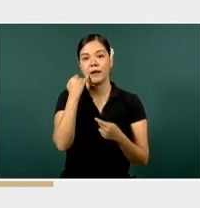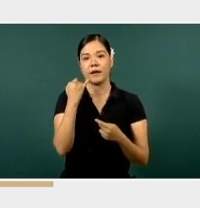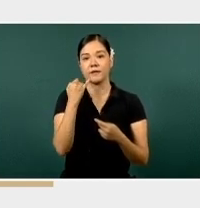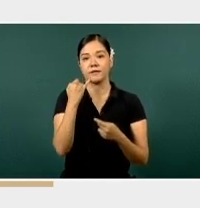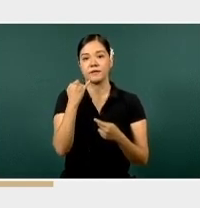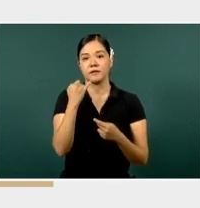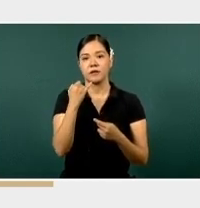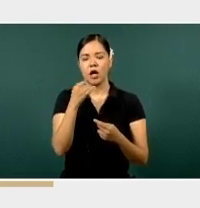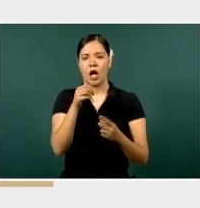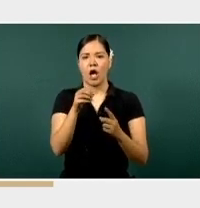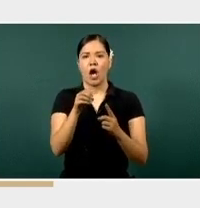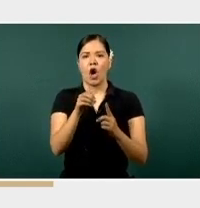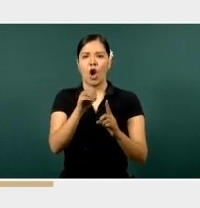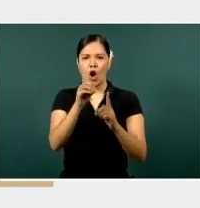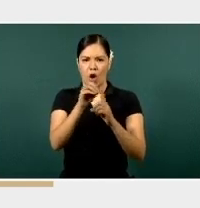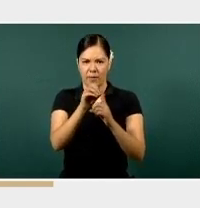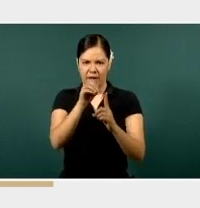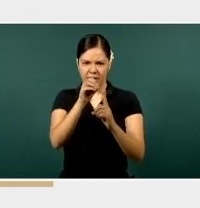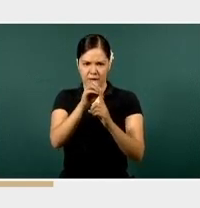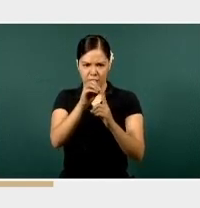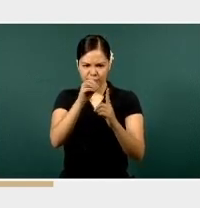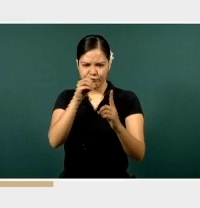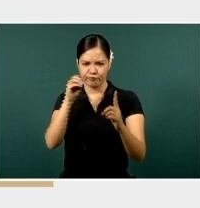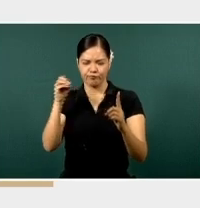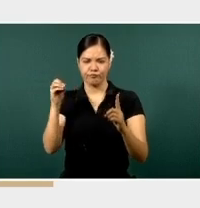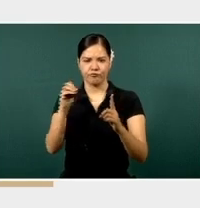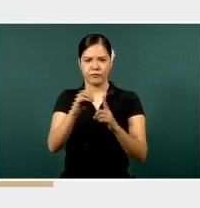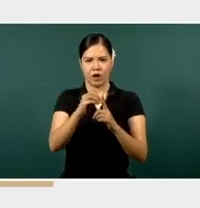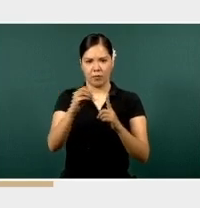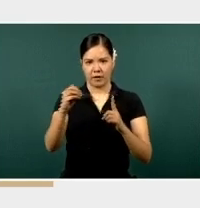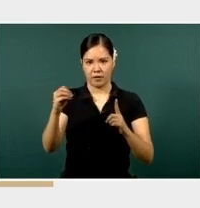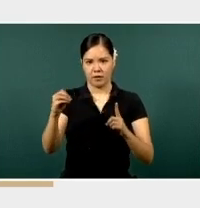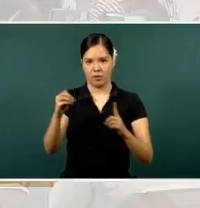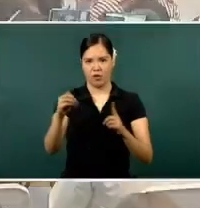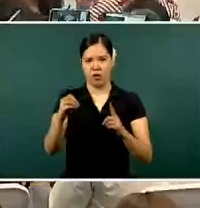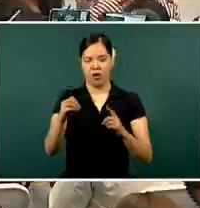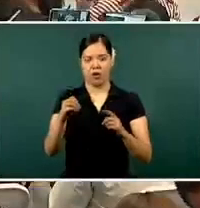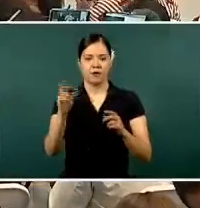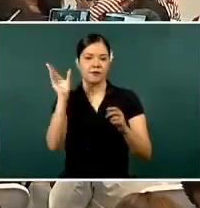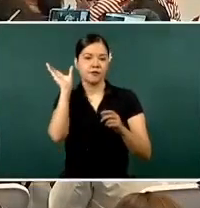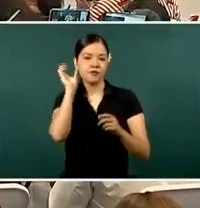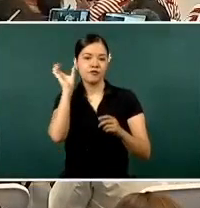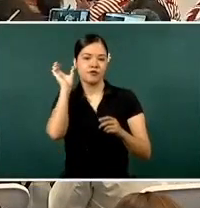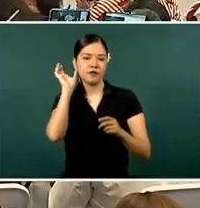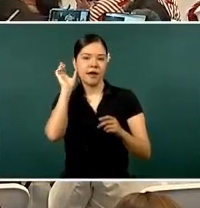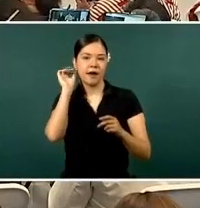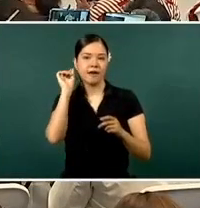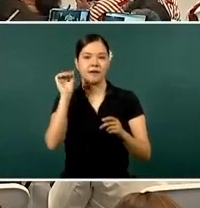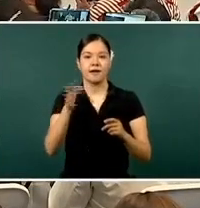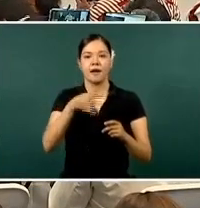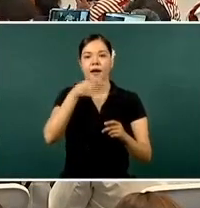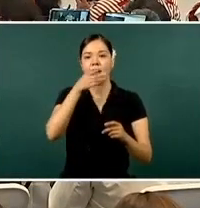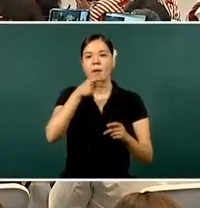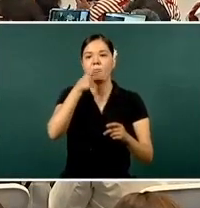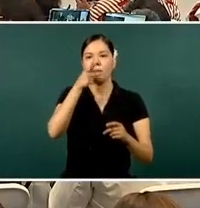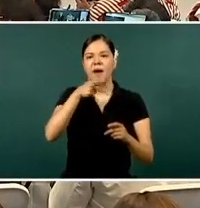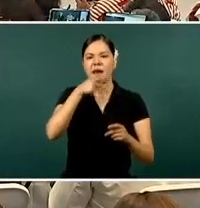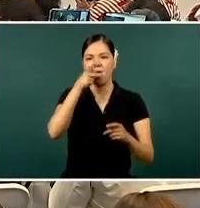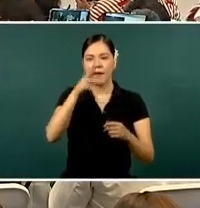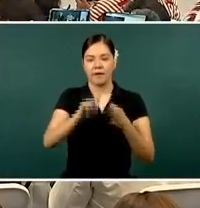propósito de reflexionar sobre las ideas, las propuestas, los